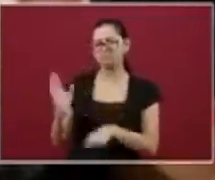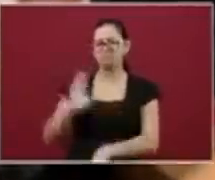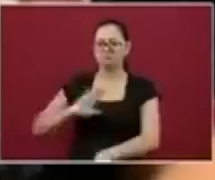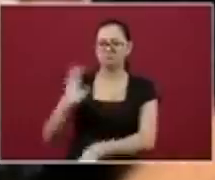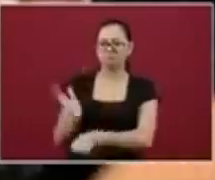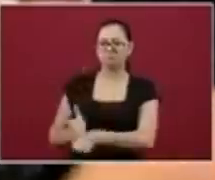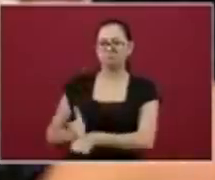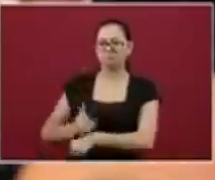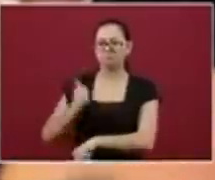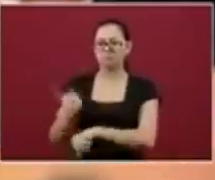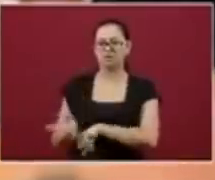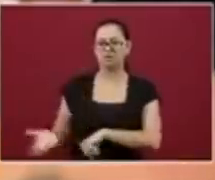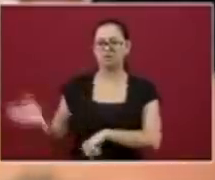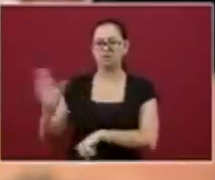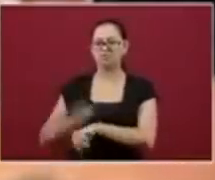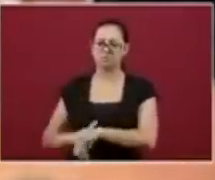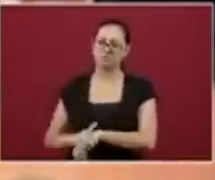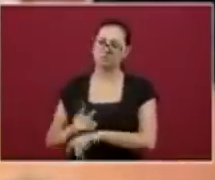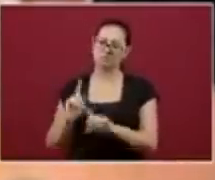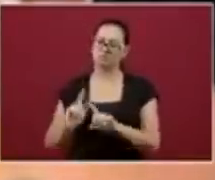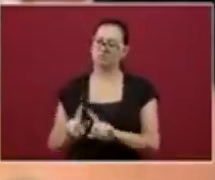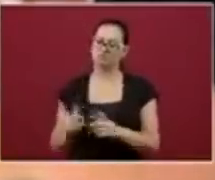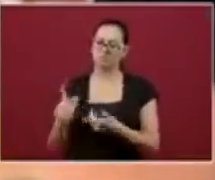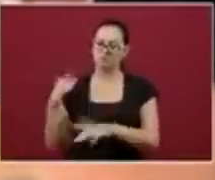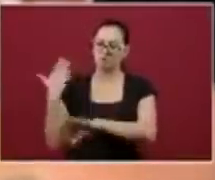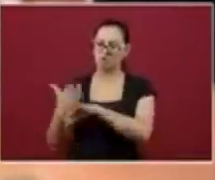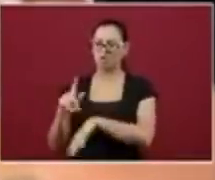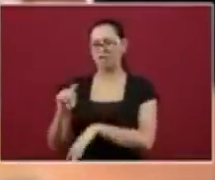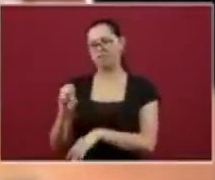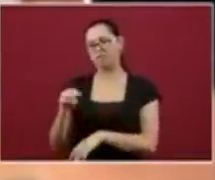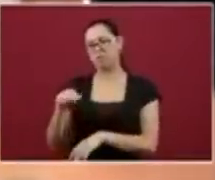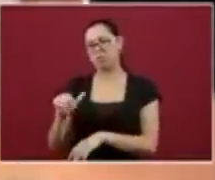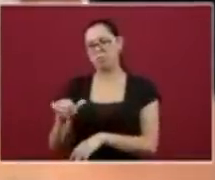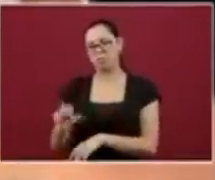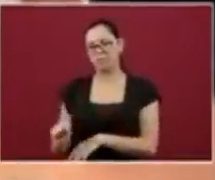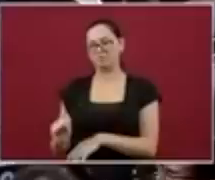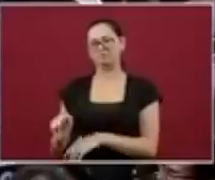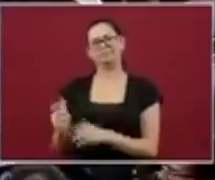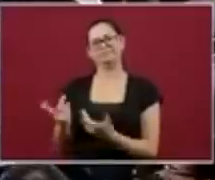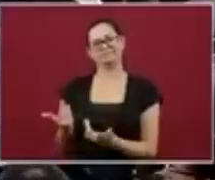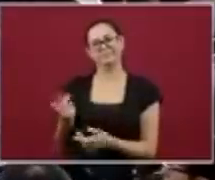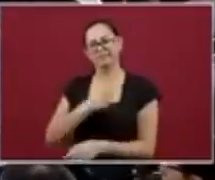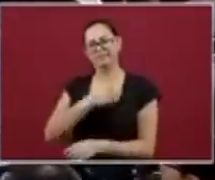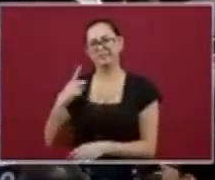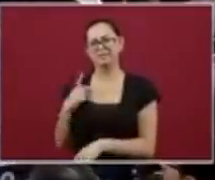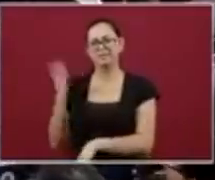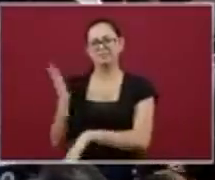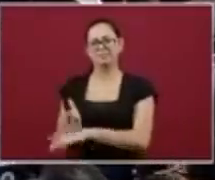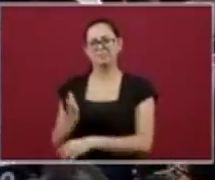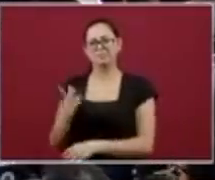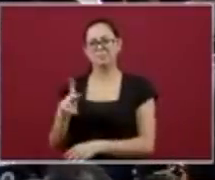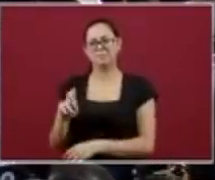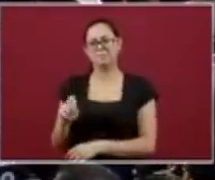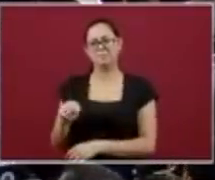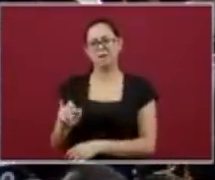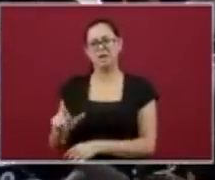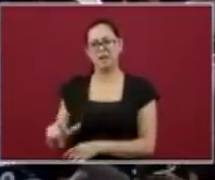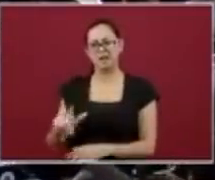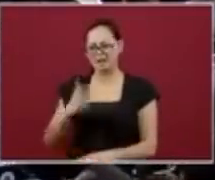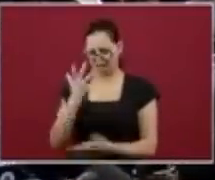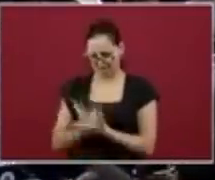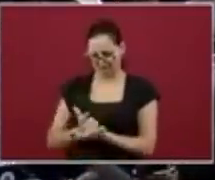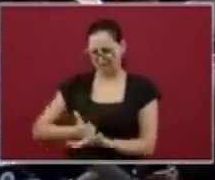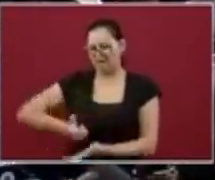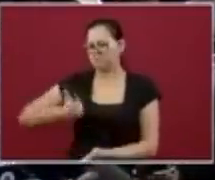sanción administrativa y no penal contra Tomás Herón. En esta materia, preguntarle su opinión.